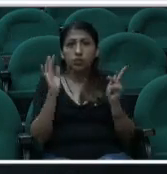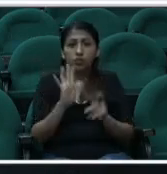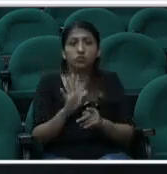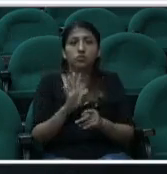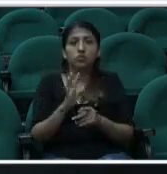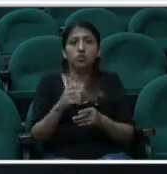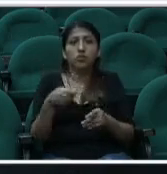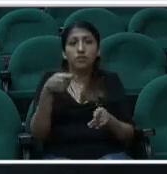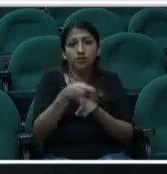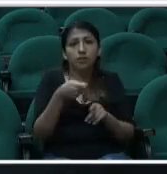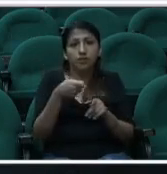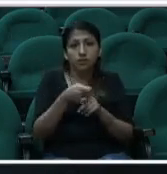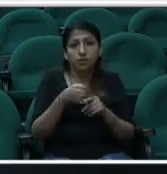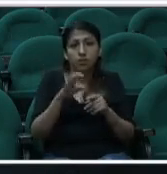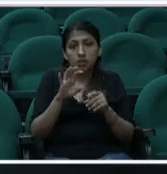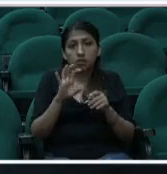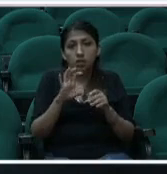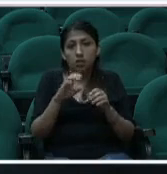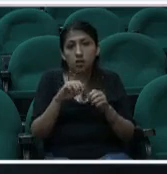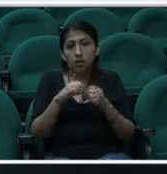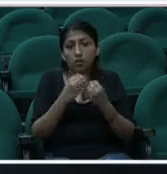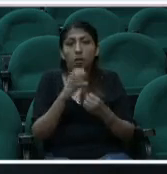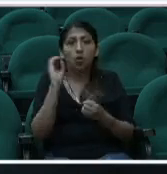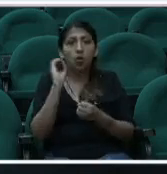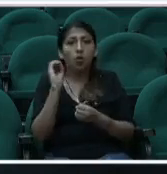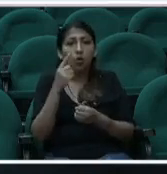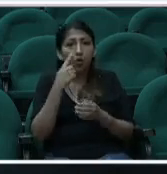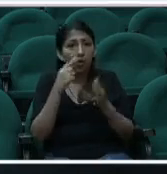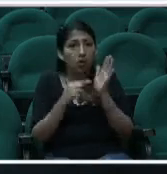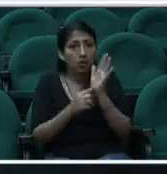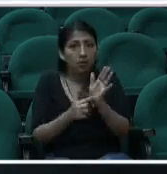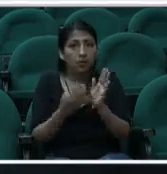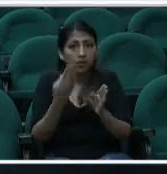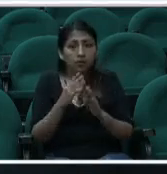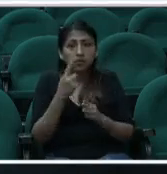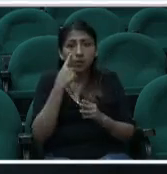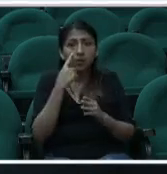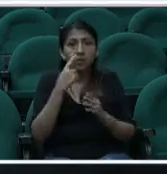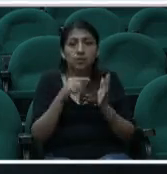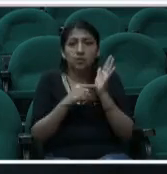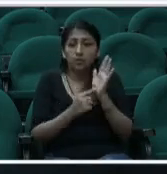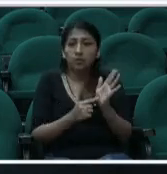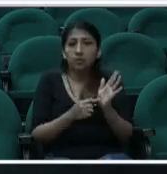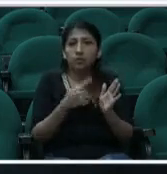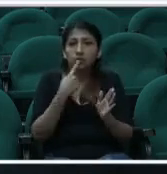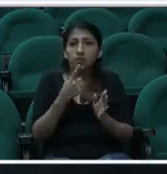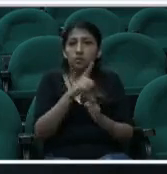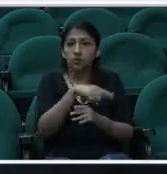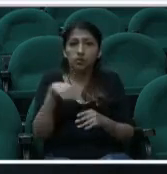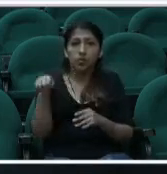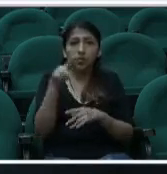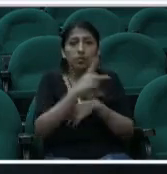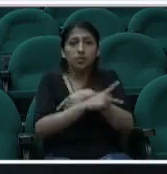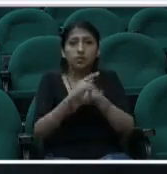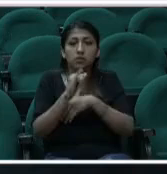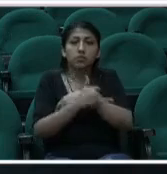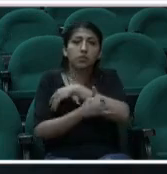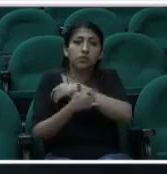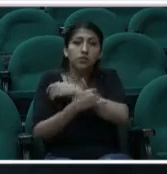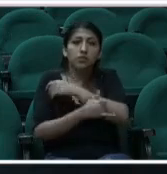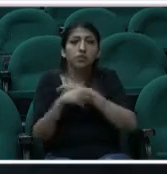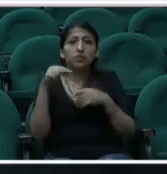financiando campañas oa su vez hay alguna evidencia clara para poderla evidenciar y decirle al pueblo de pastaza y del país